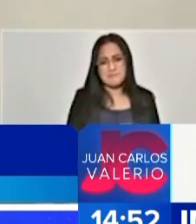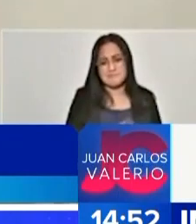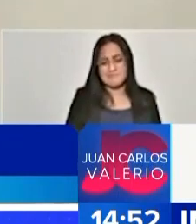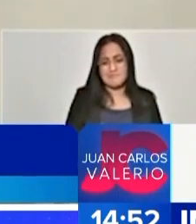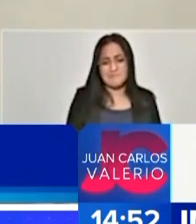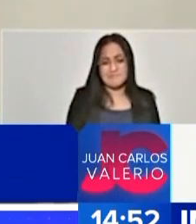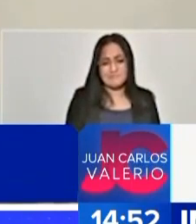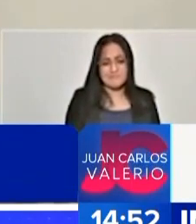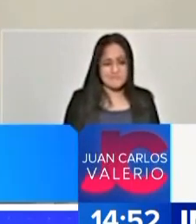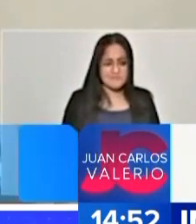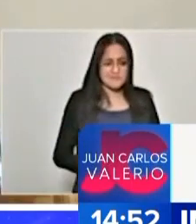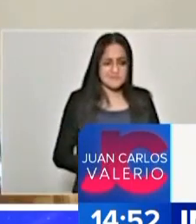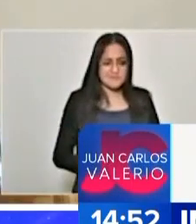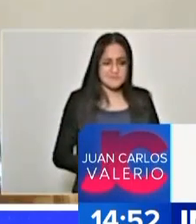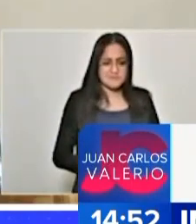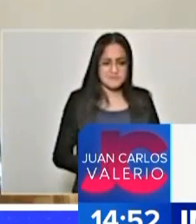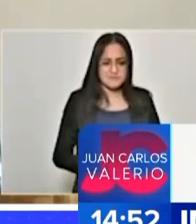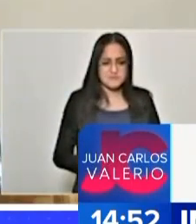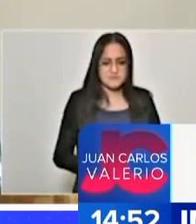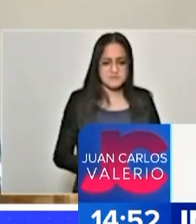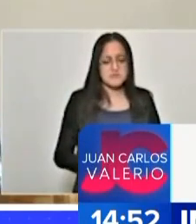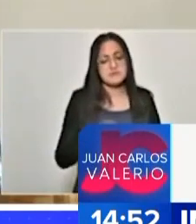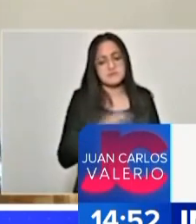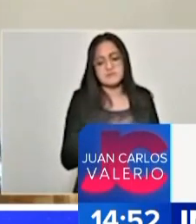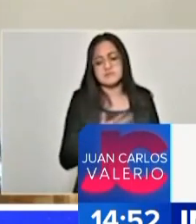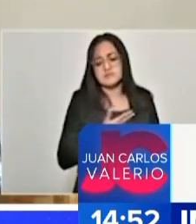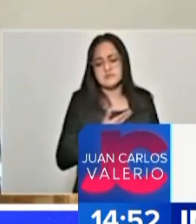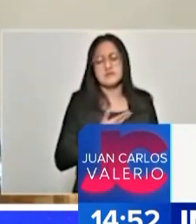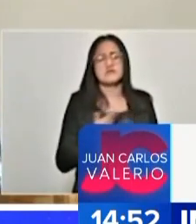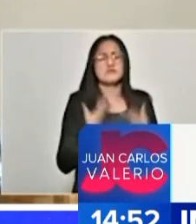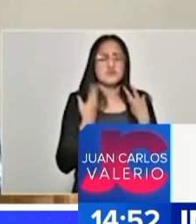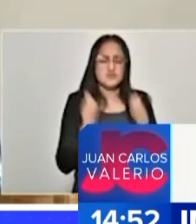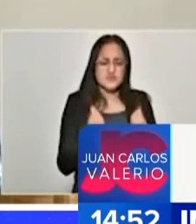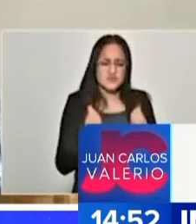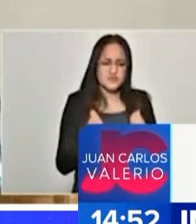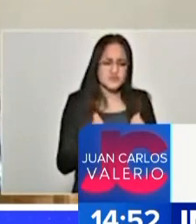con el lugar. Pero tenemos que actuar con mucha